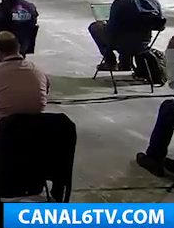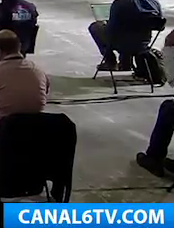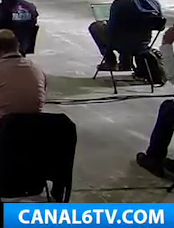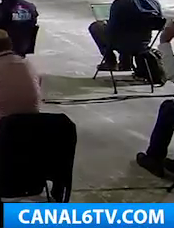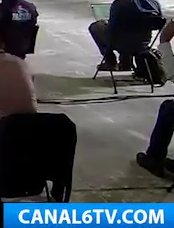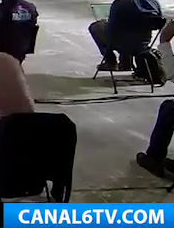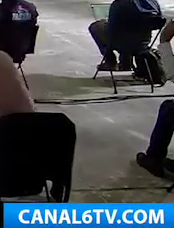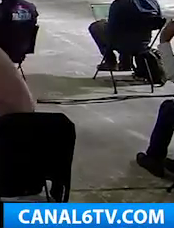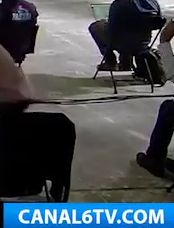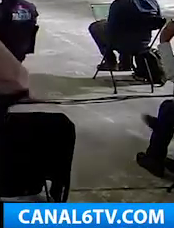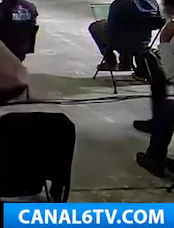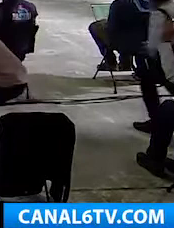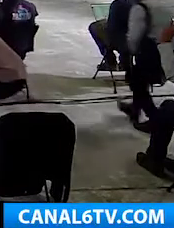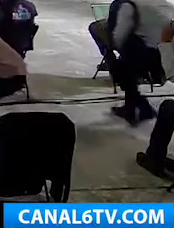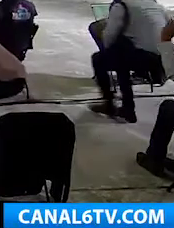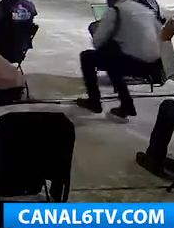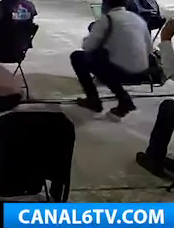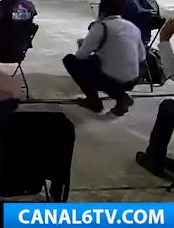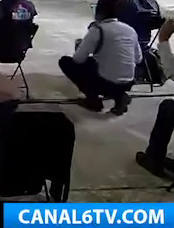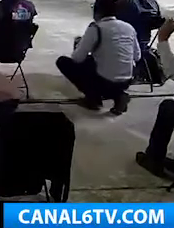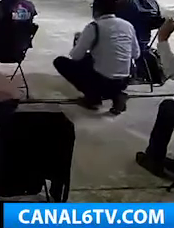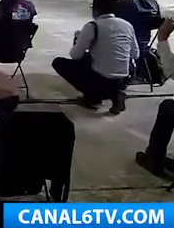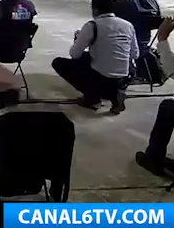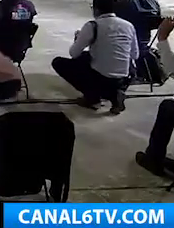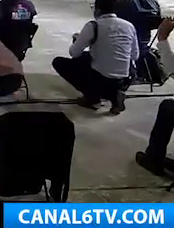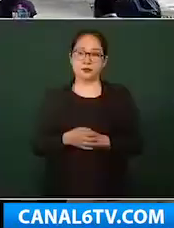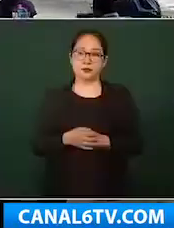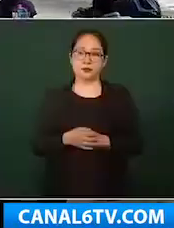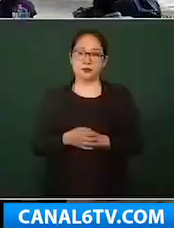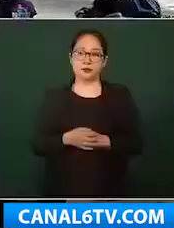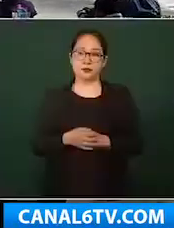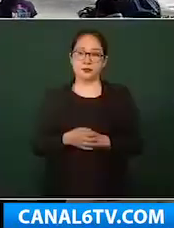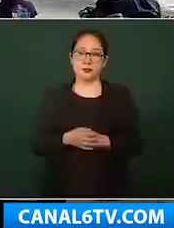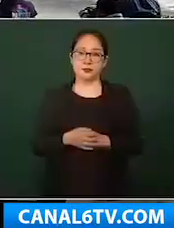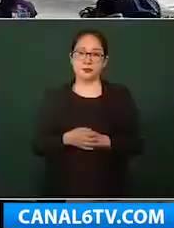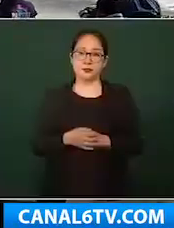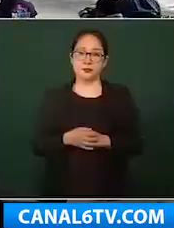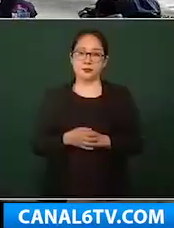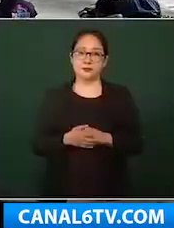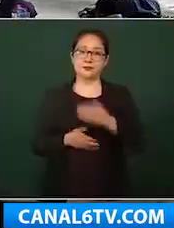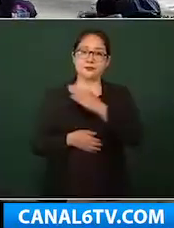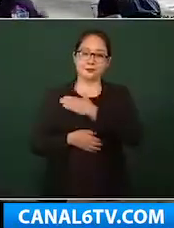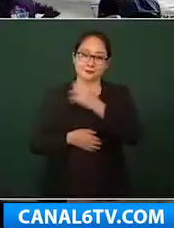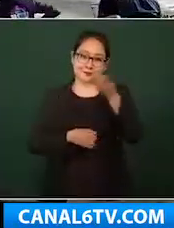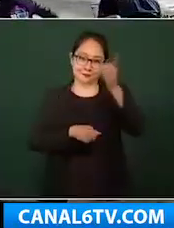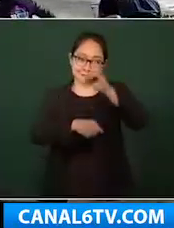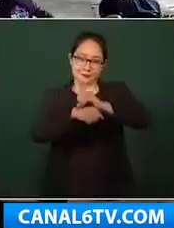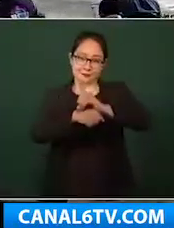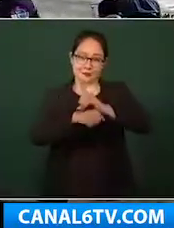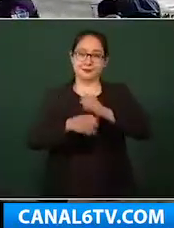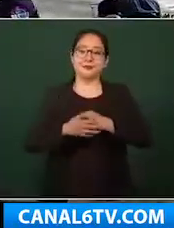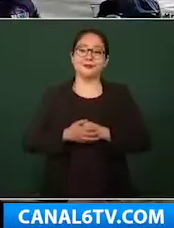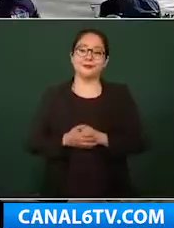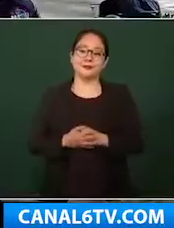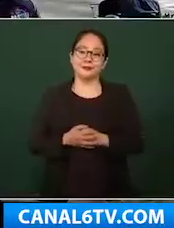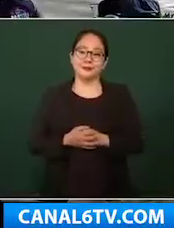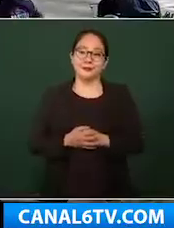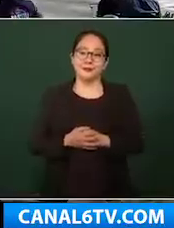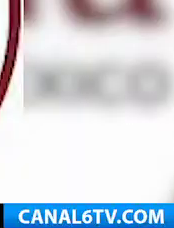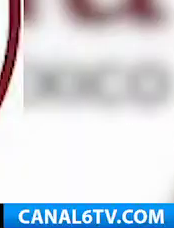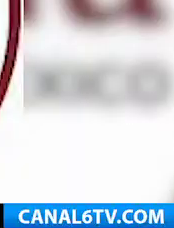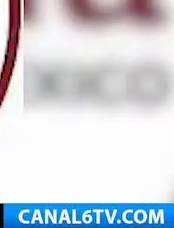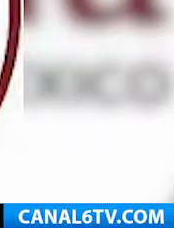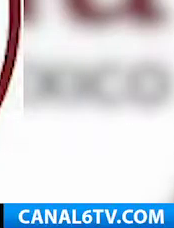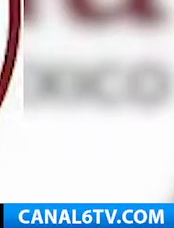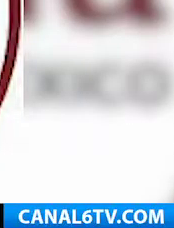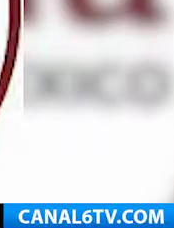autoridad electoral determinó que las conferencias mañaneras del presidente de la república no deben hacer promoción de las obras de su gobierno